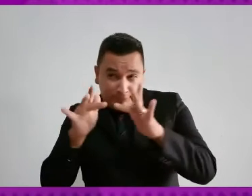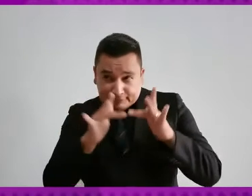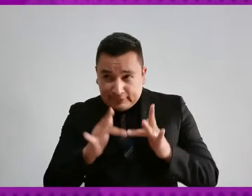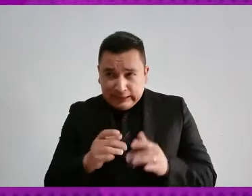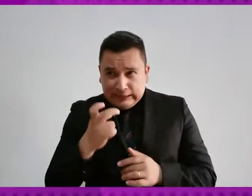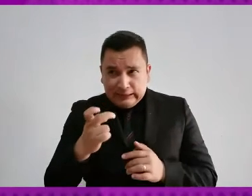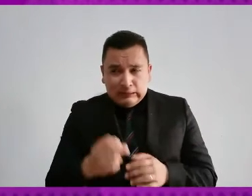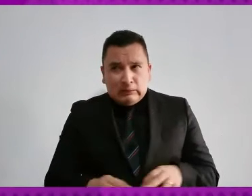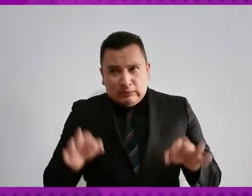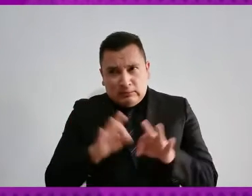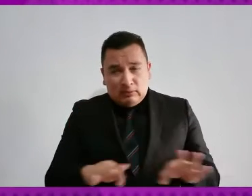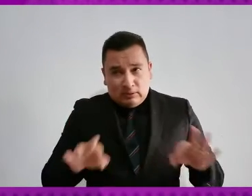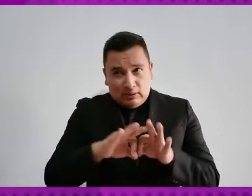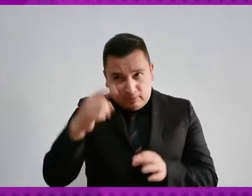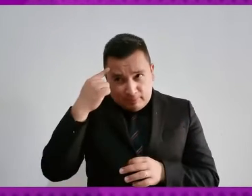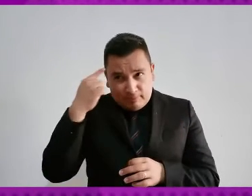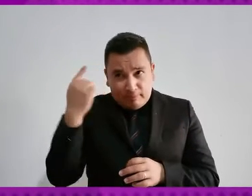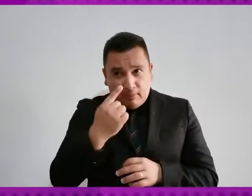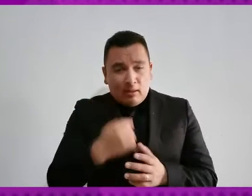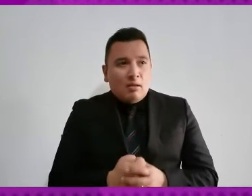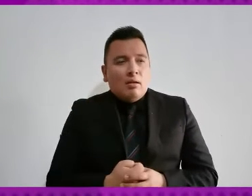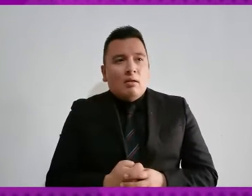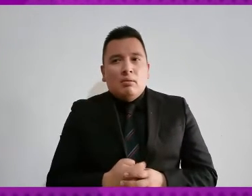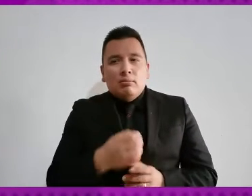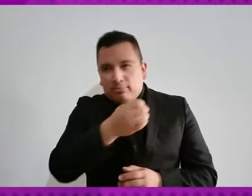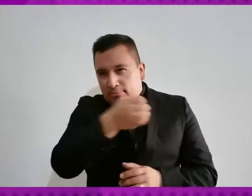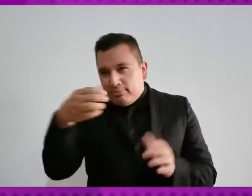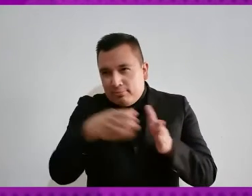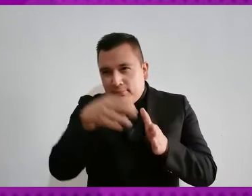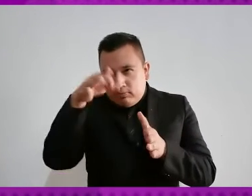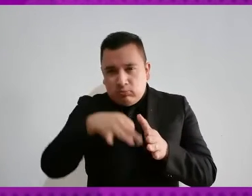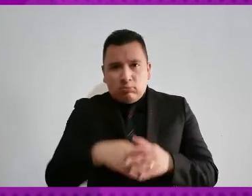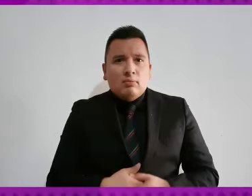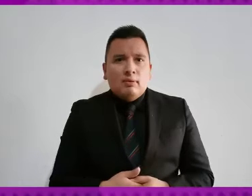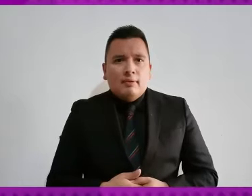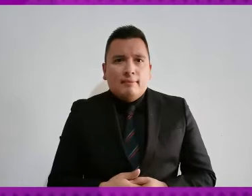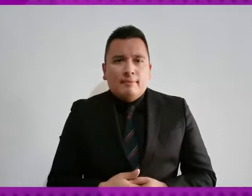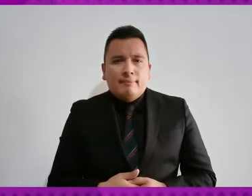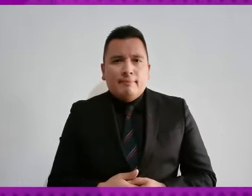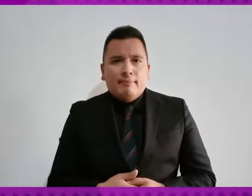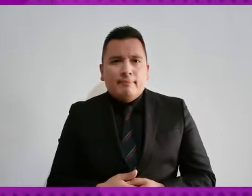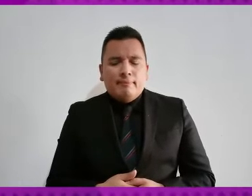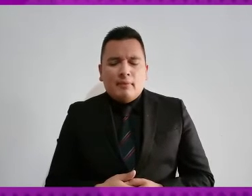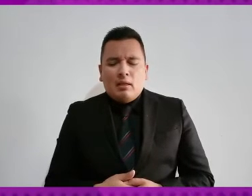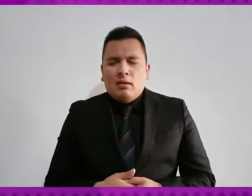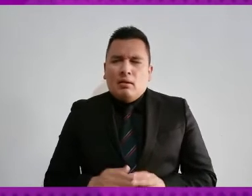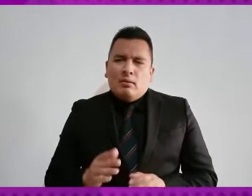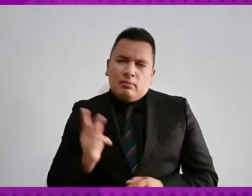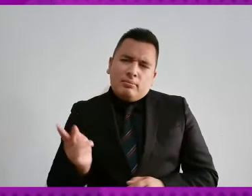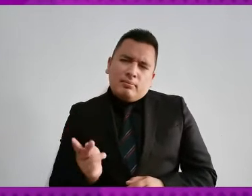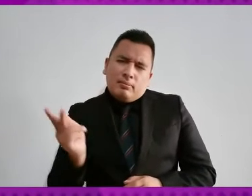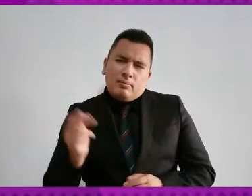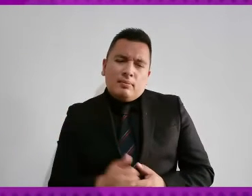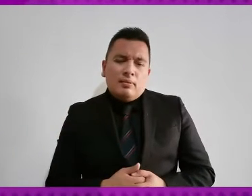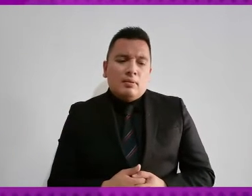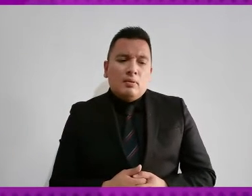ha sido fundamental para llevar a buen puerto los procesos electorales recientes. Hay un aspecto relevante que